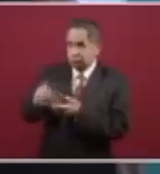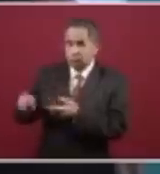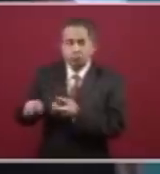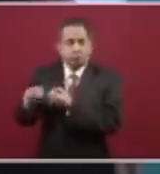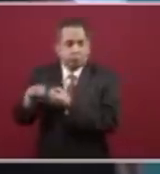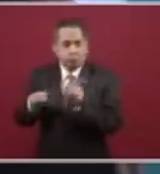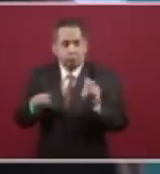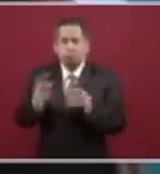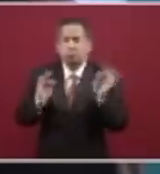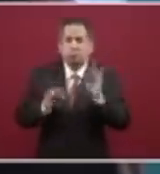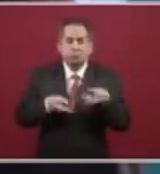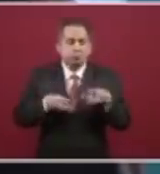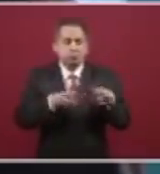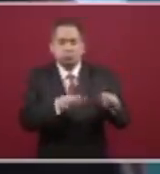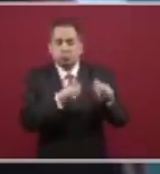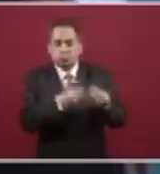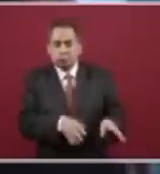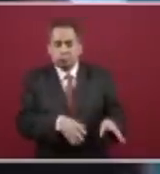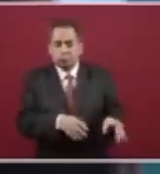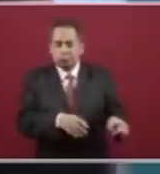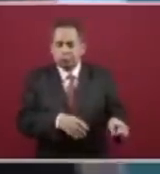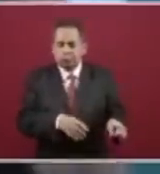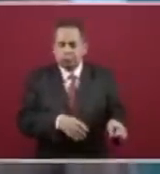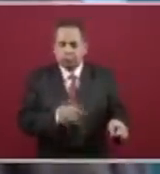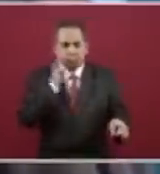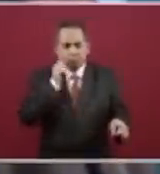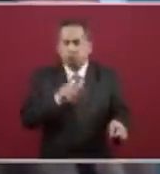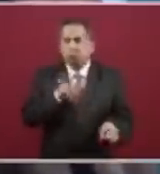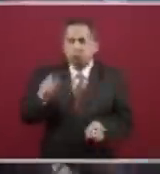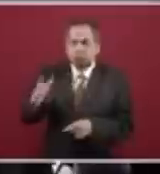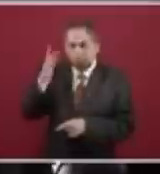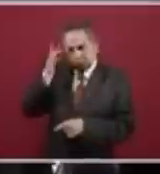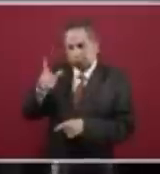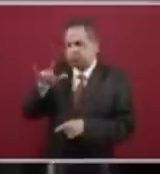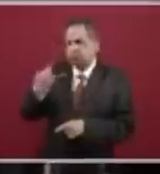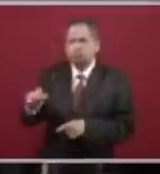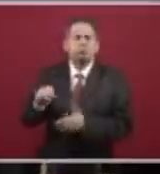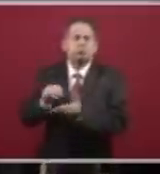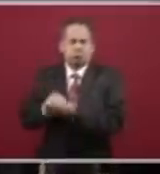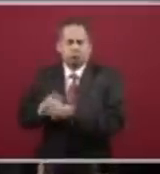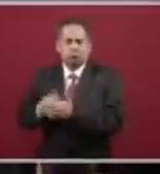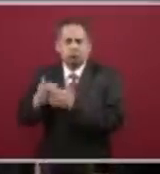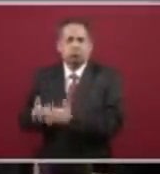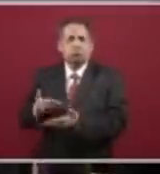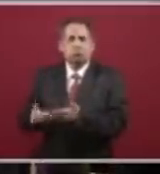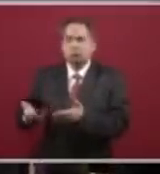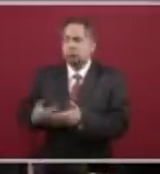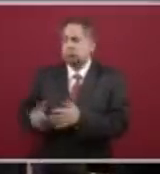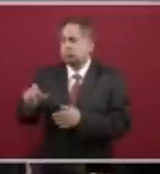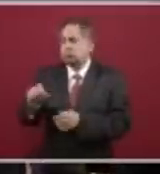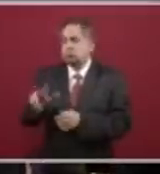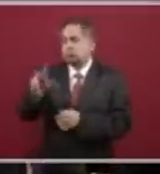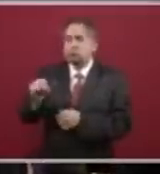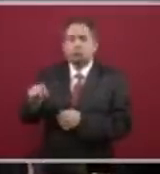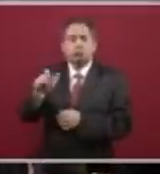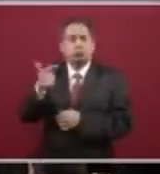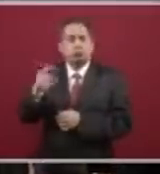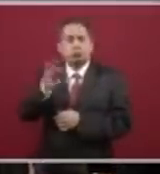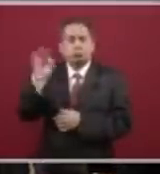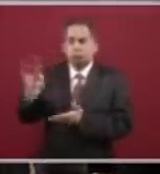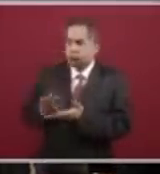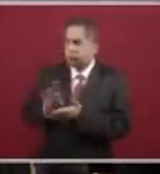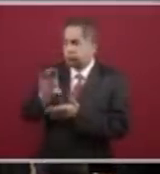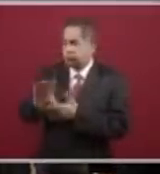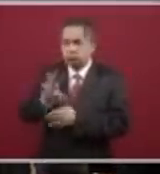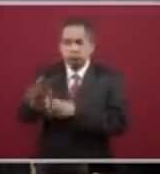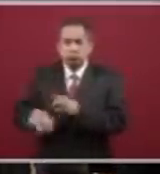en la inversión y gasto que se tiene en la imm santalucía representa el 28.7 por ciento de la inversión total